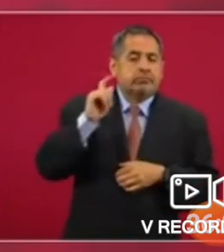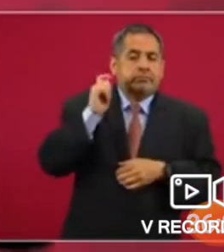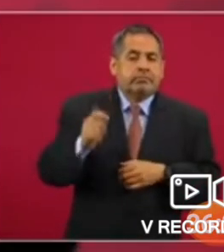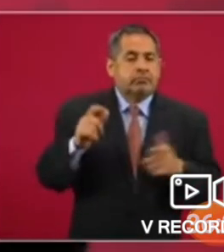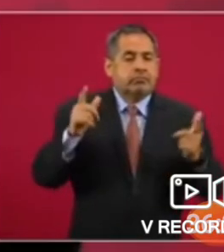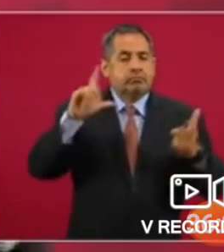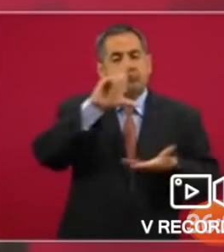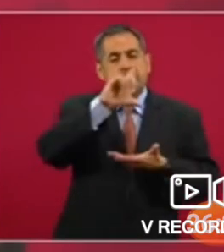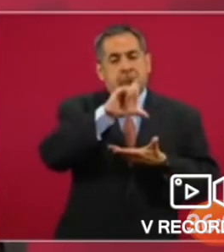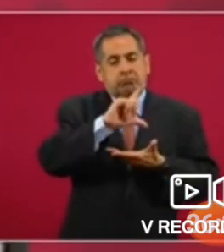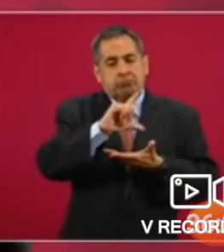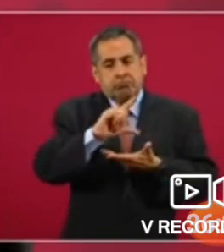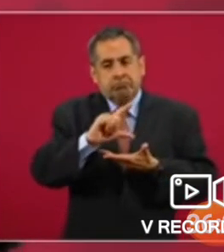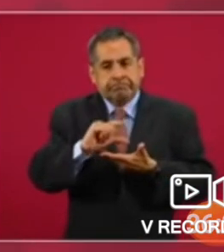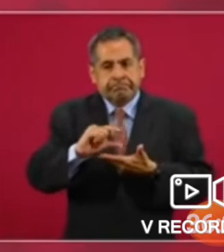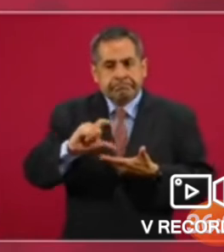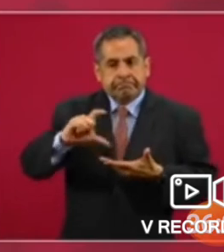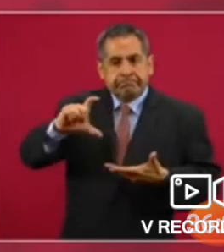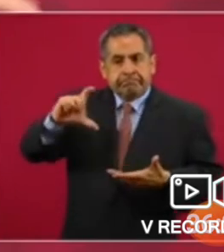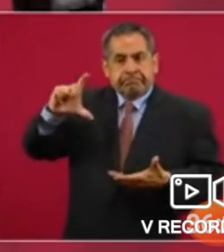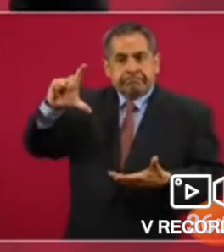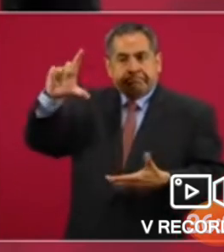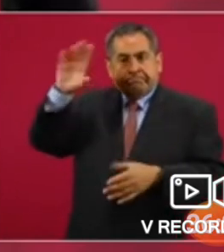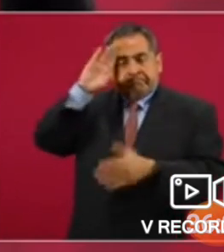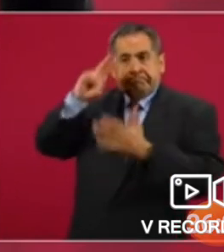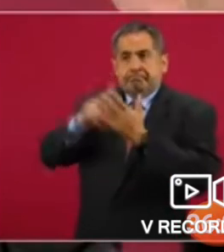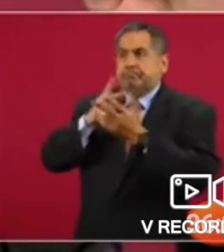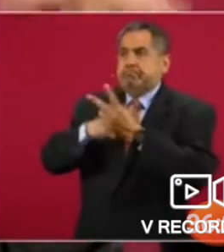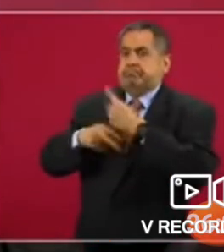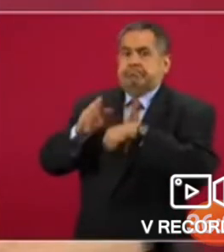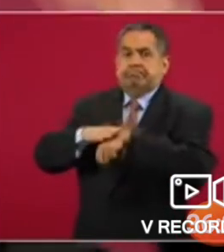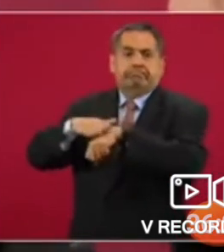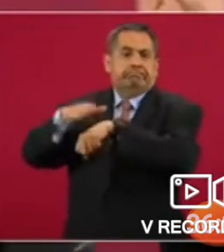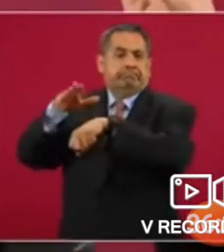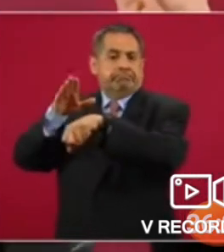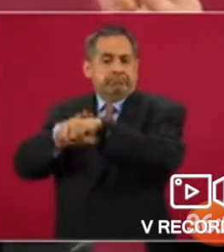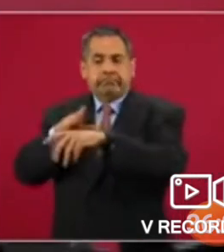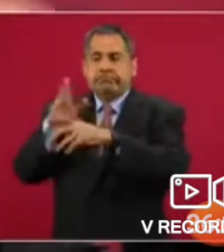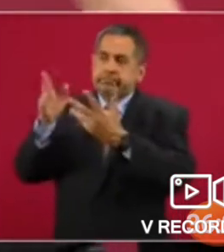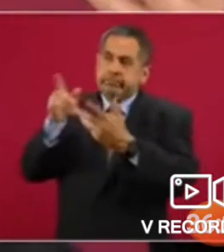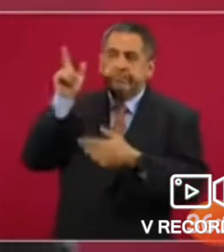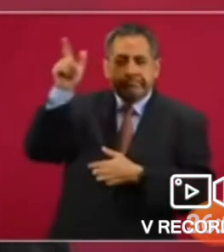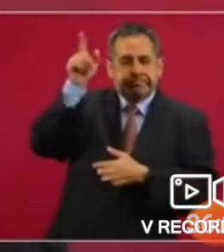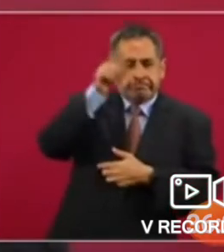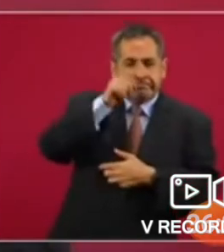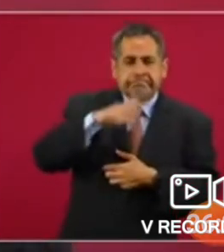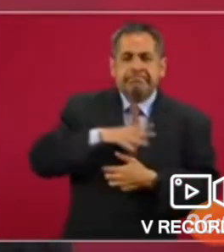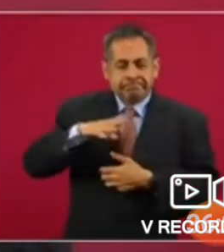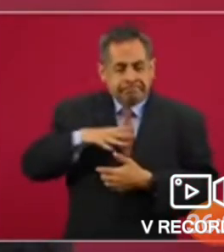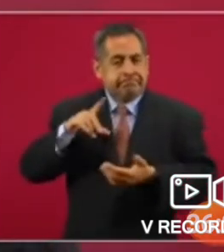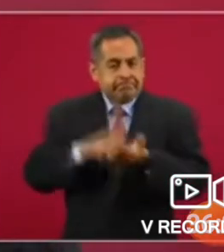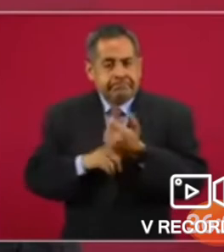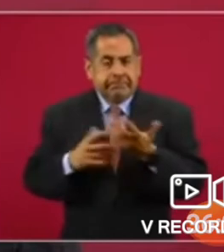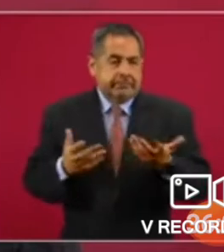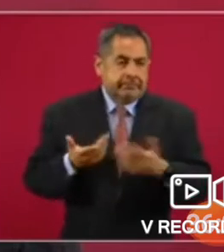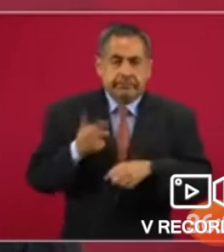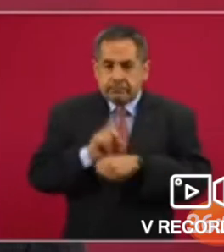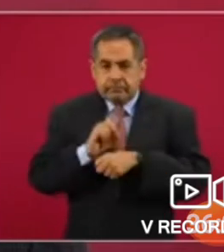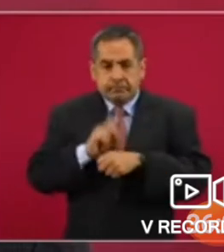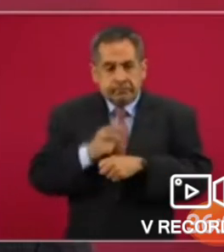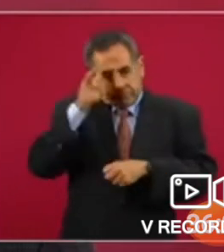que está ocurriendo durante 9 semanas, pudiera cambiarse la tendencia y empezáramos a tener un aumento en el número